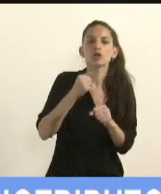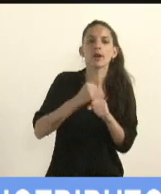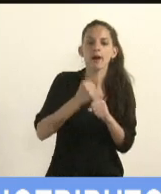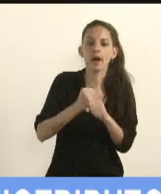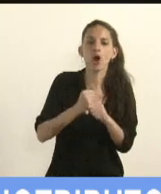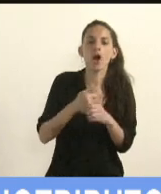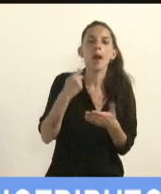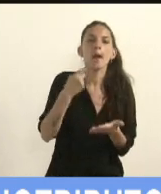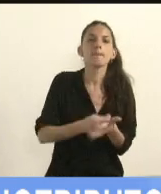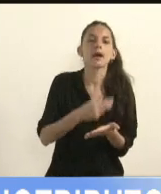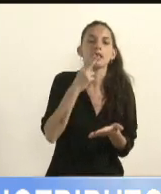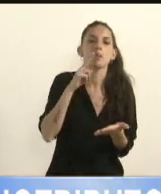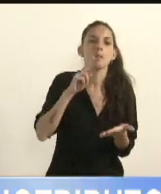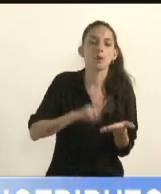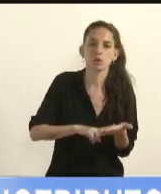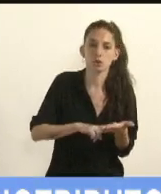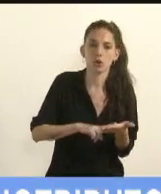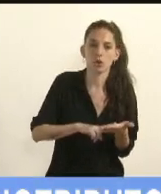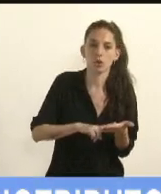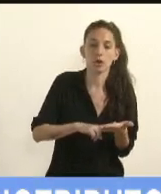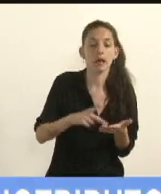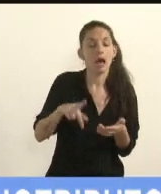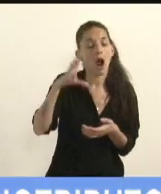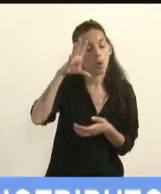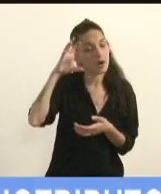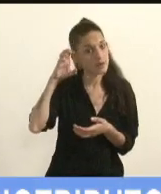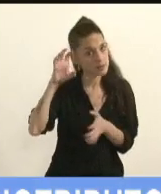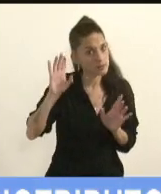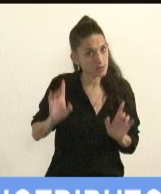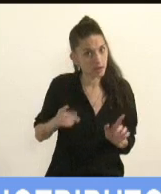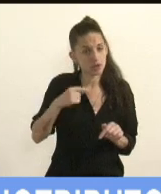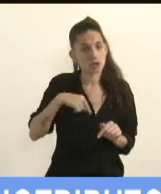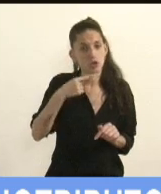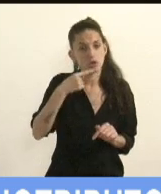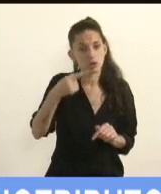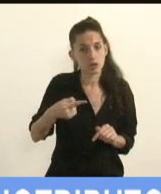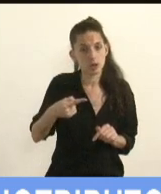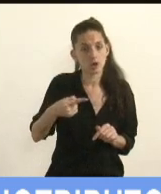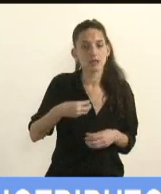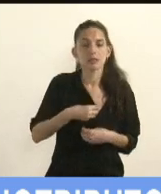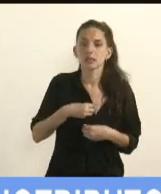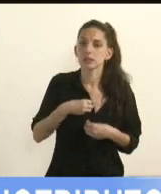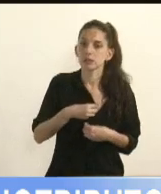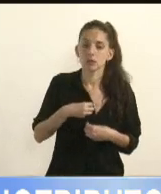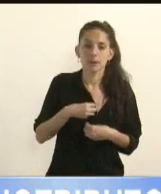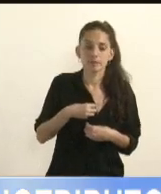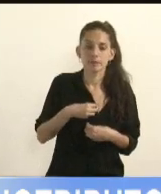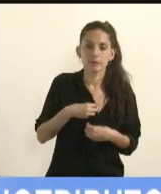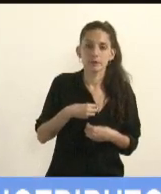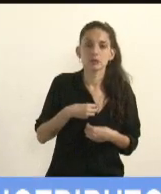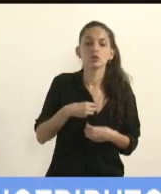impuesto. Que les recuerdo que lamentablemente fue instaurado